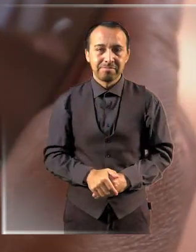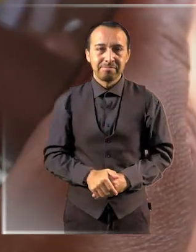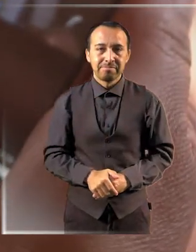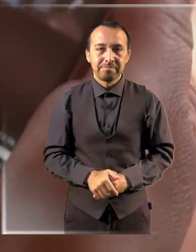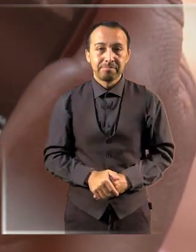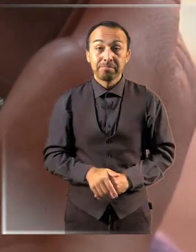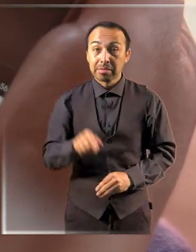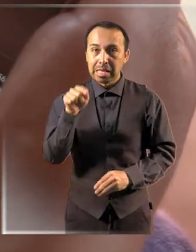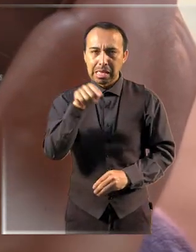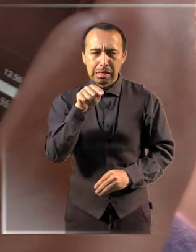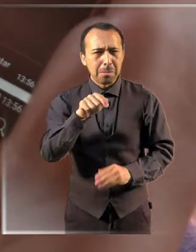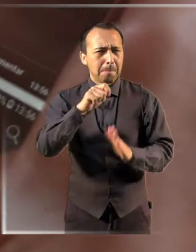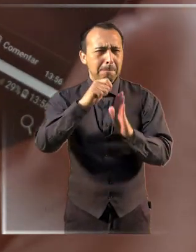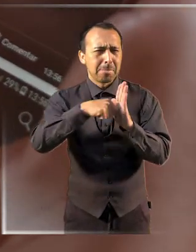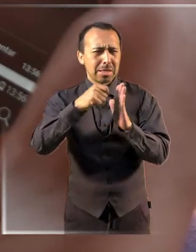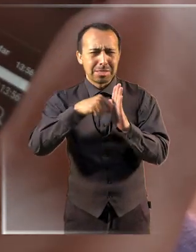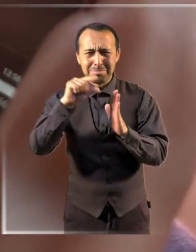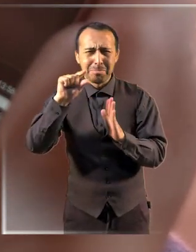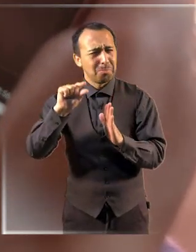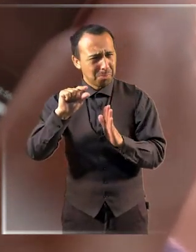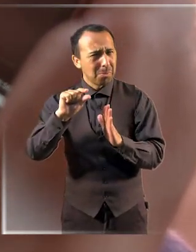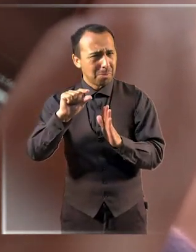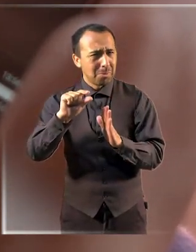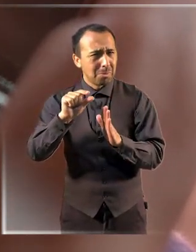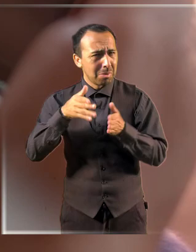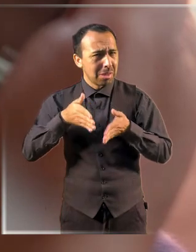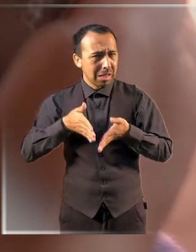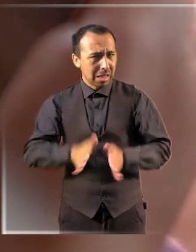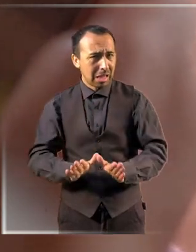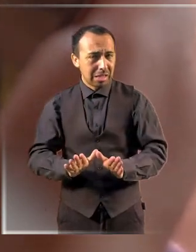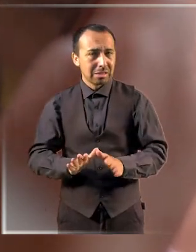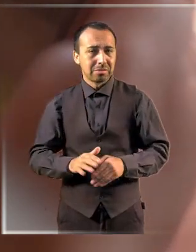Mira. Ahí tiene meses nomás.